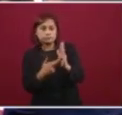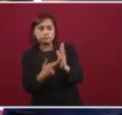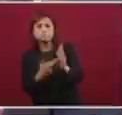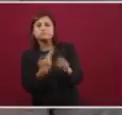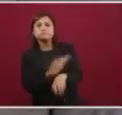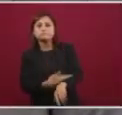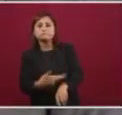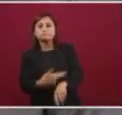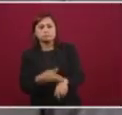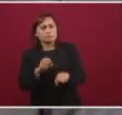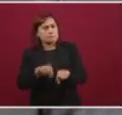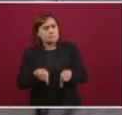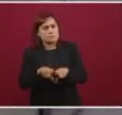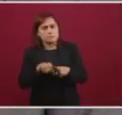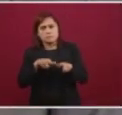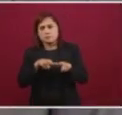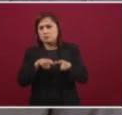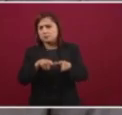ver,